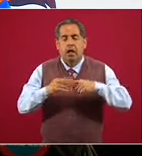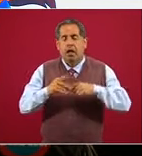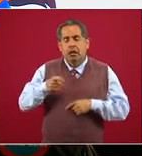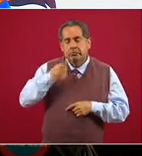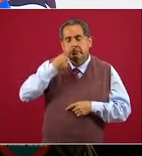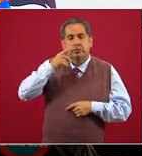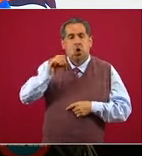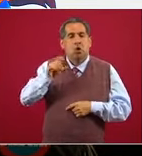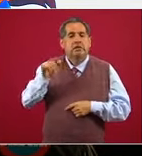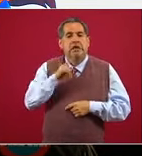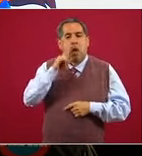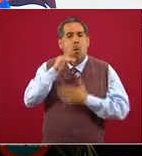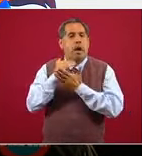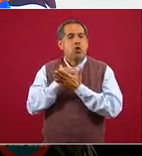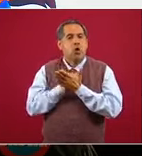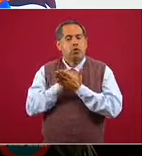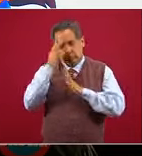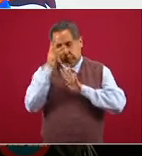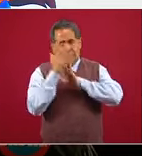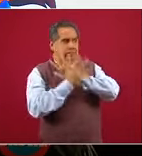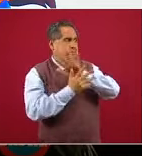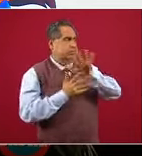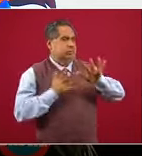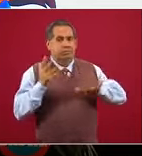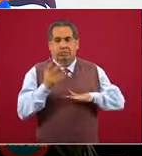que están llegando a su cerebro y se desorienta.